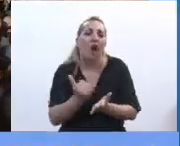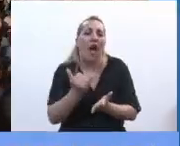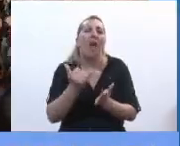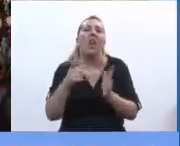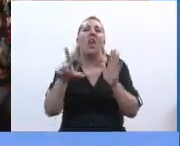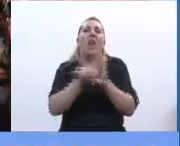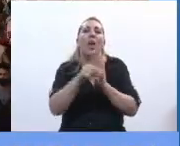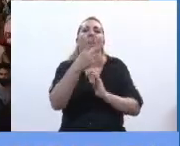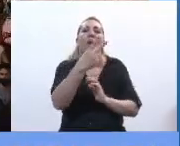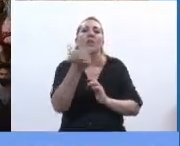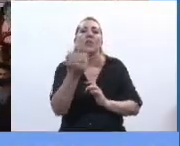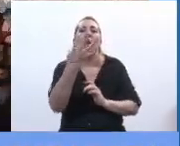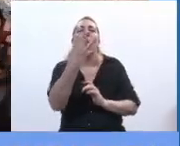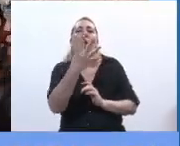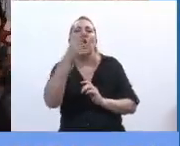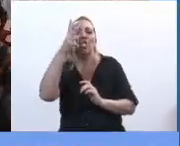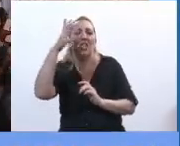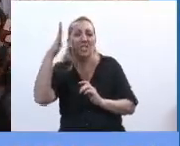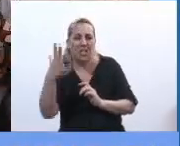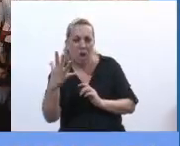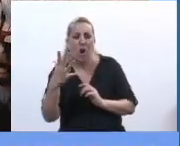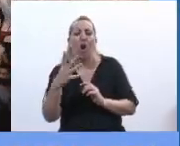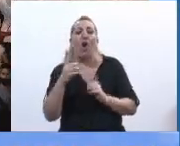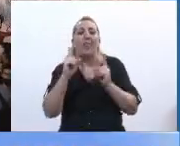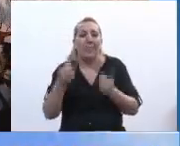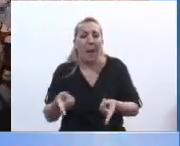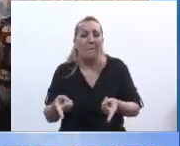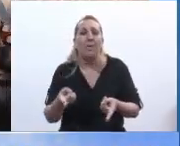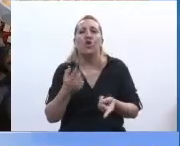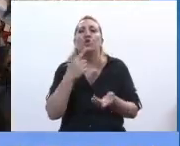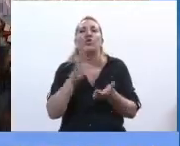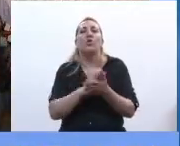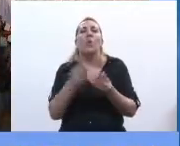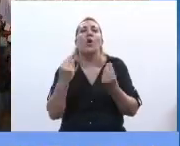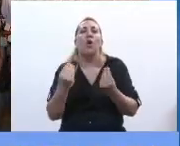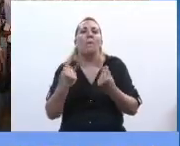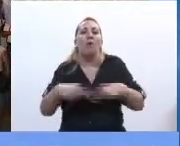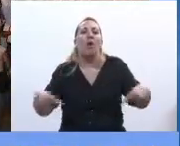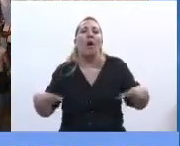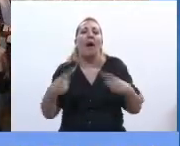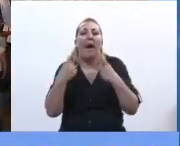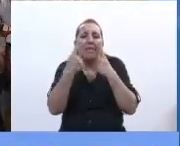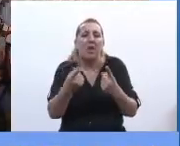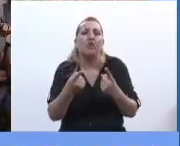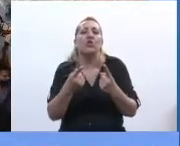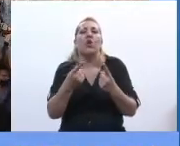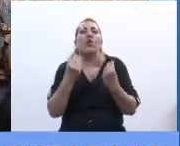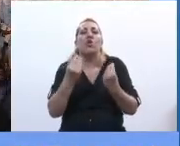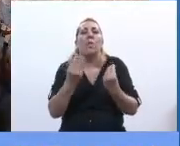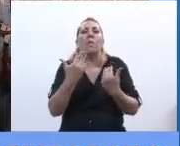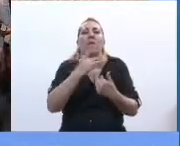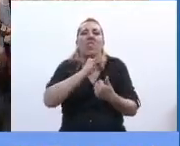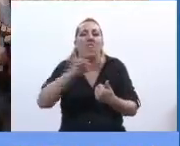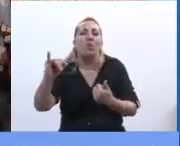la ley 26485 y en particular sobre los recursos de atención canales disponibles para realizar la denuncia